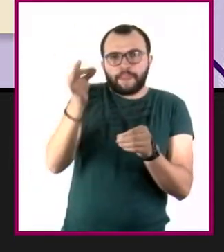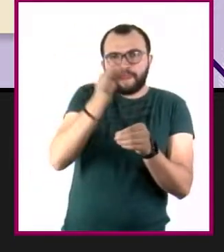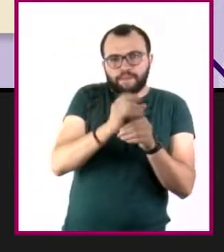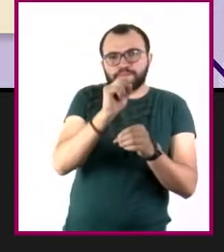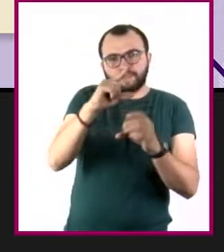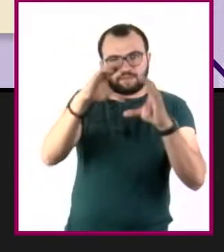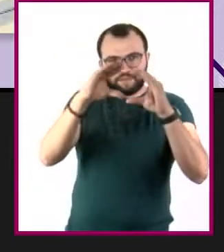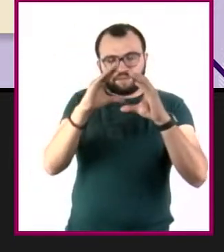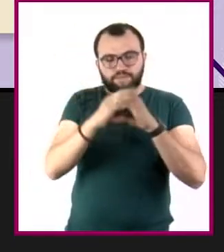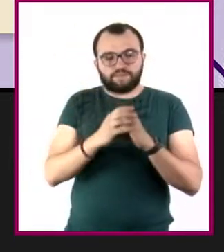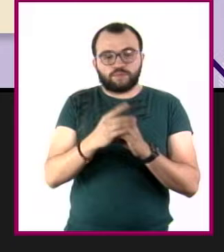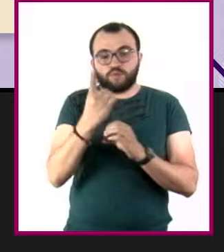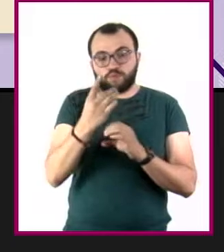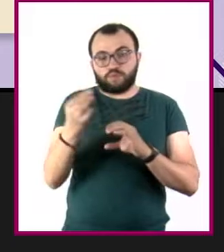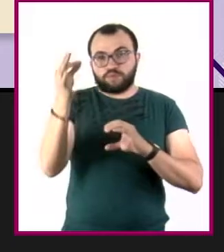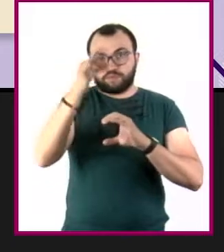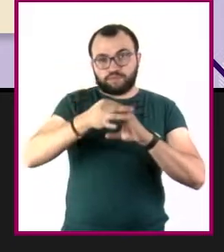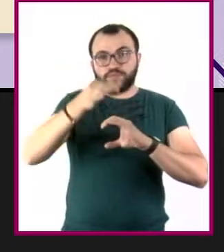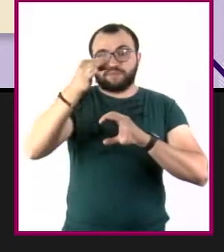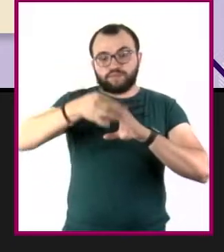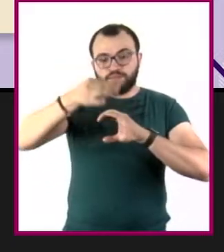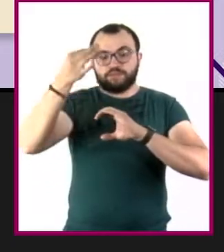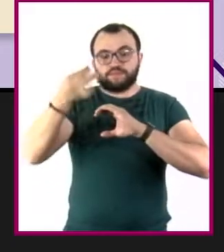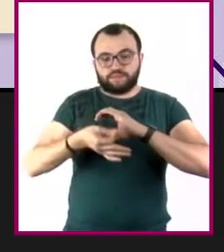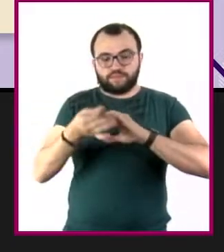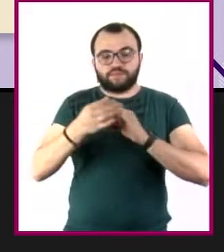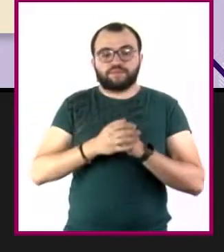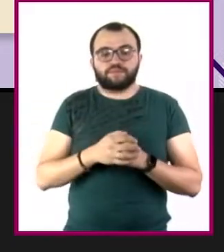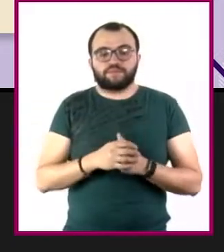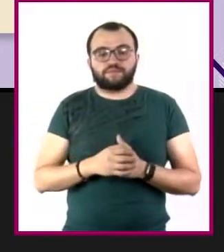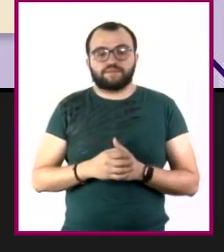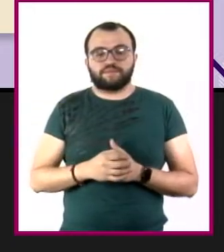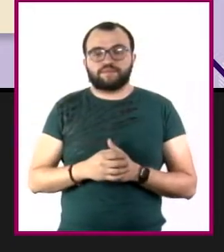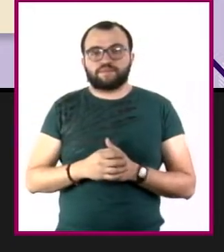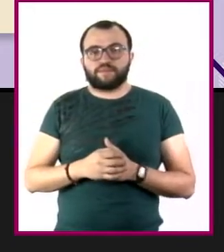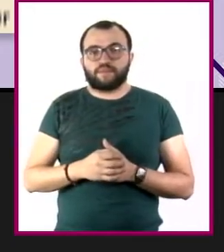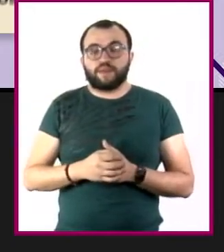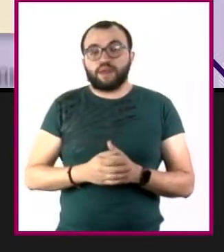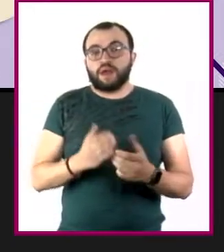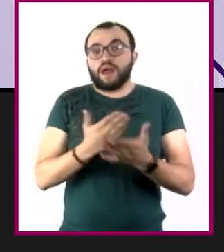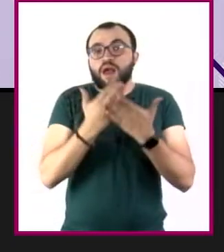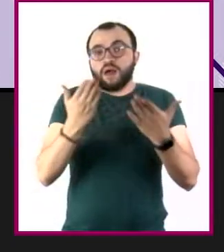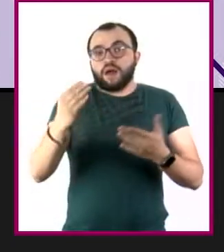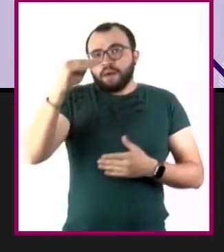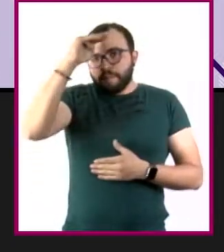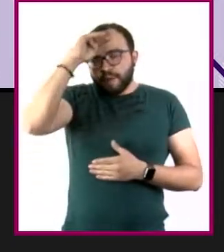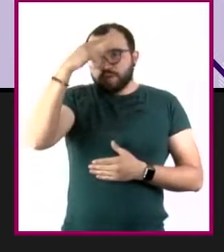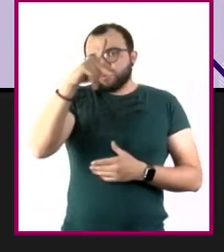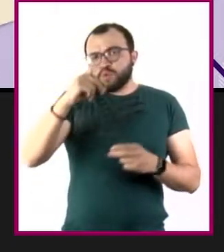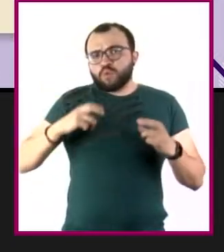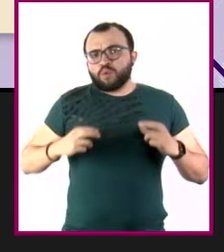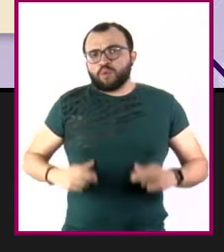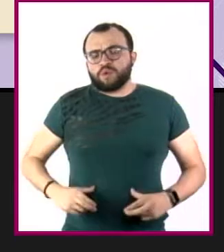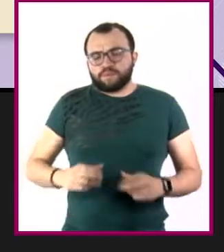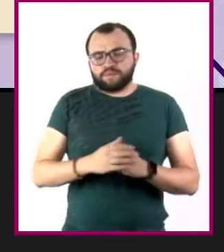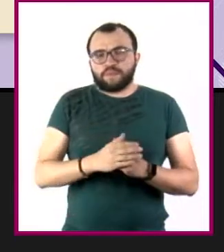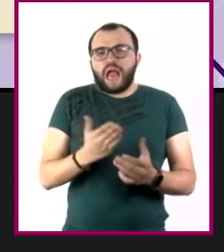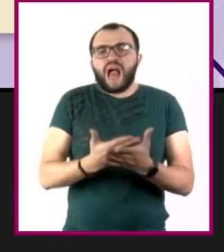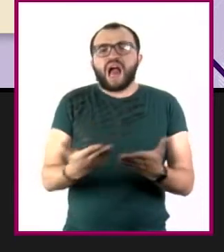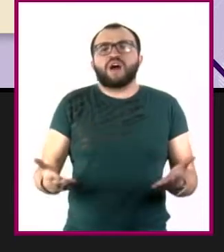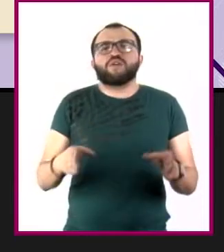almohadilla. 1, 2, 3. Ahora pensemos en tu cuerpo, como es